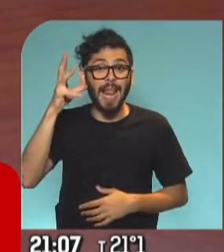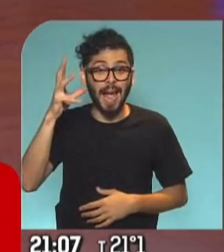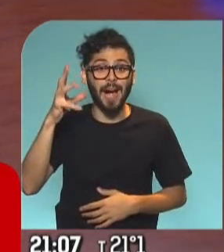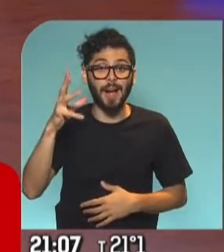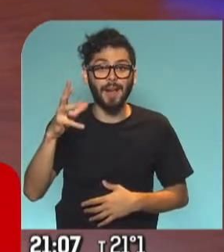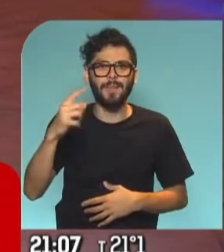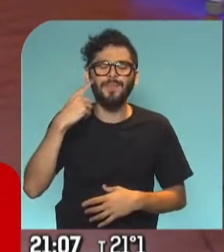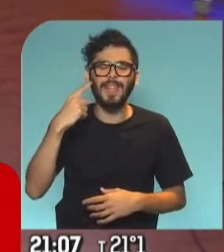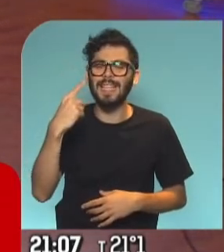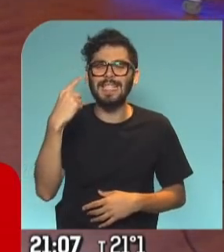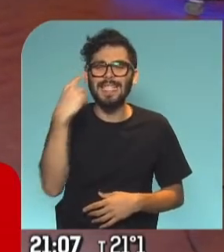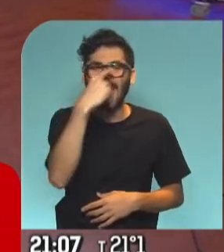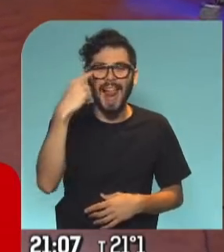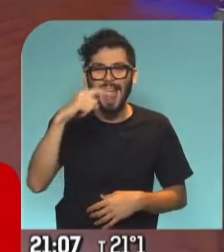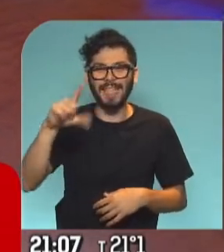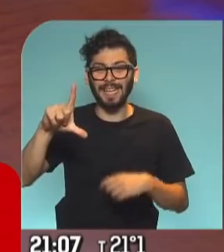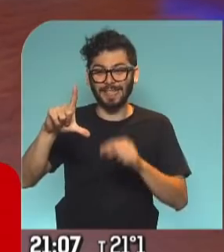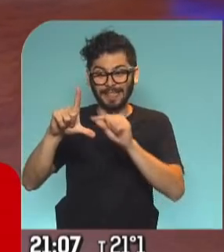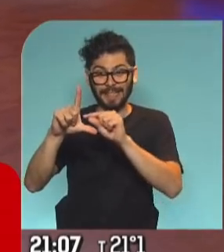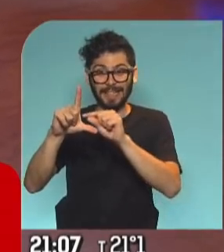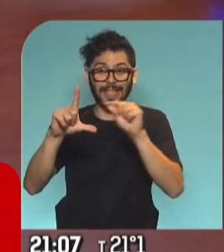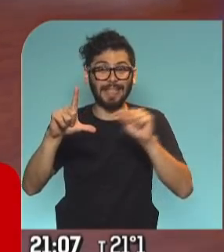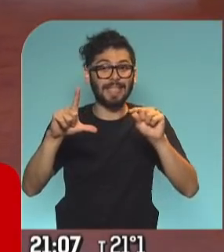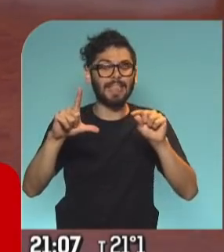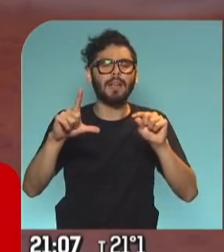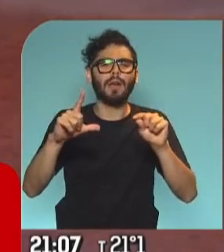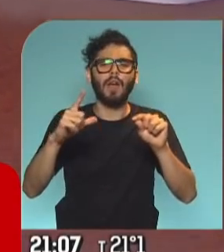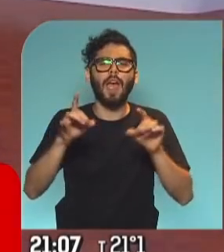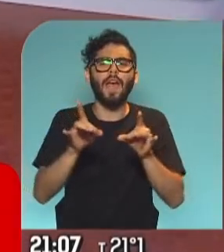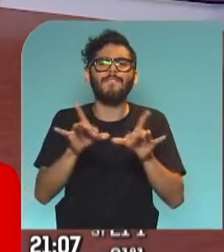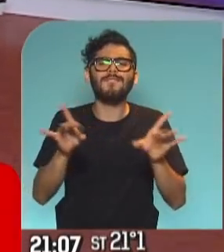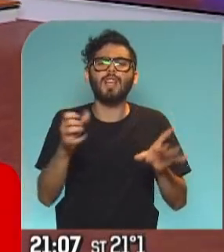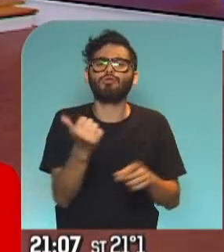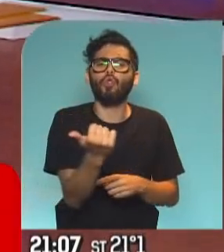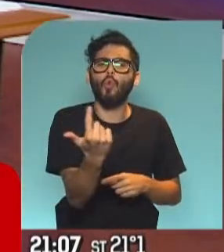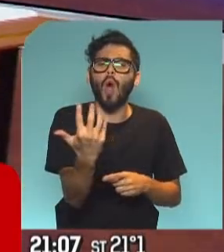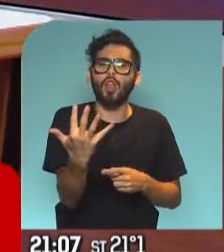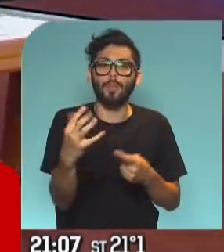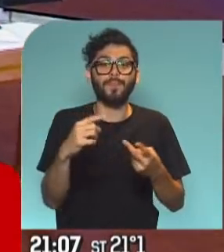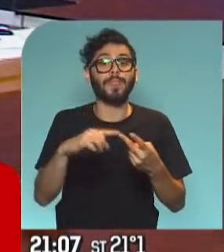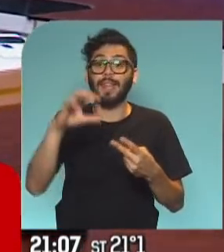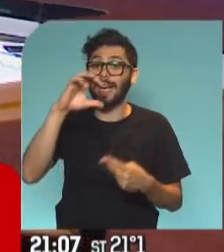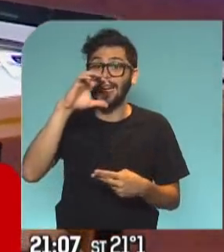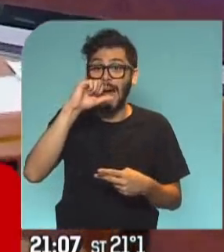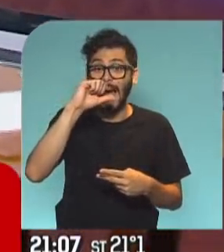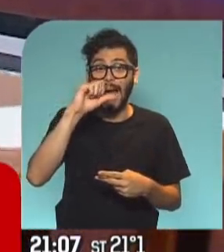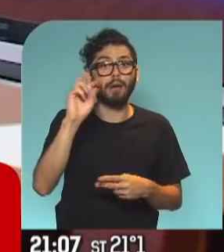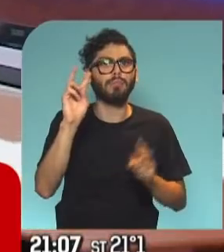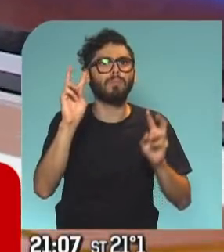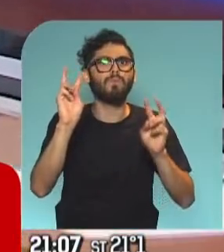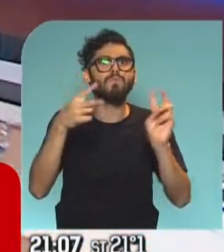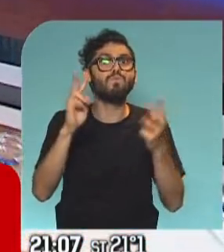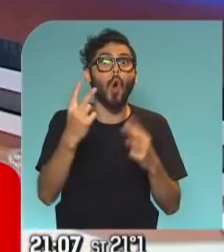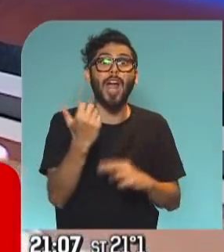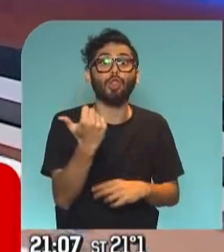Las rayitas celestes son números de infecciones y las rayitas naranjas son fallecidos,